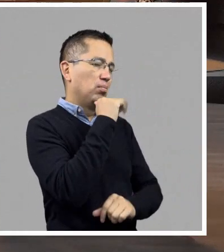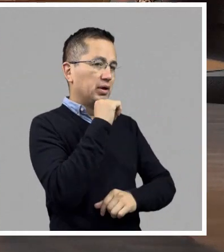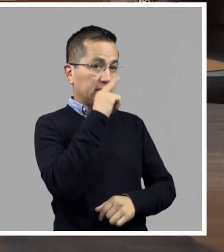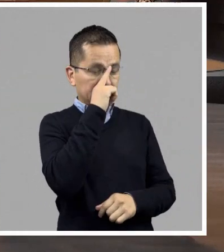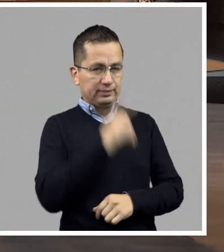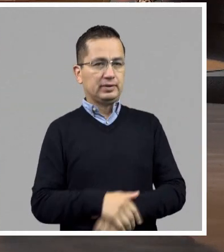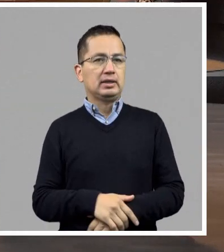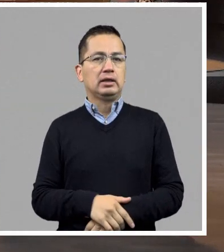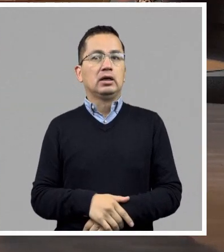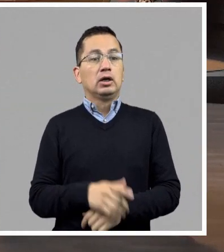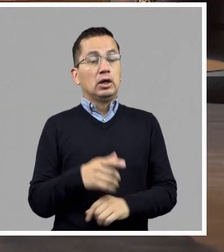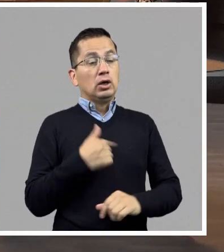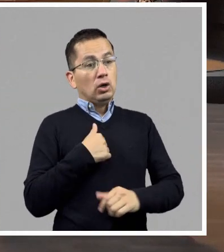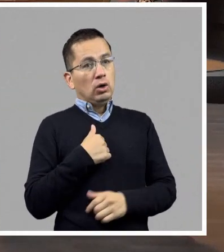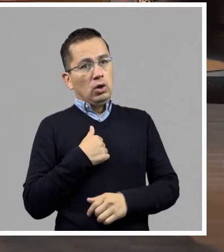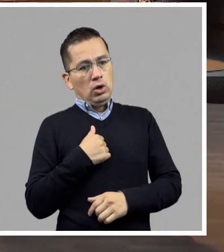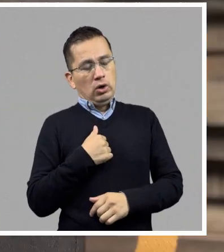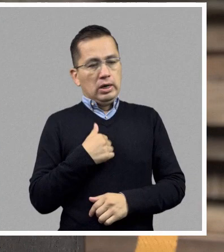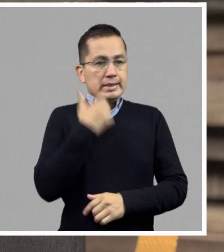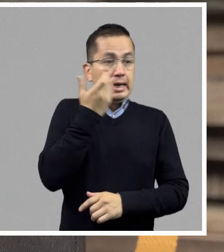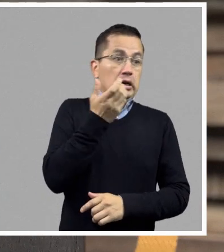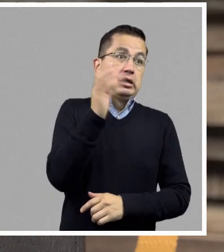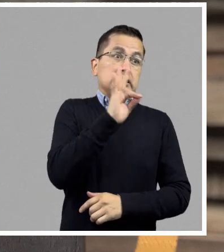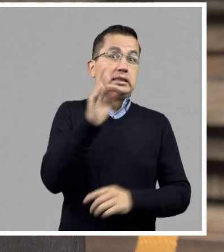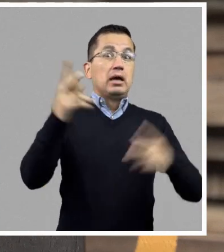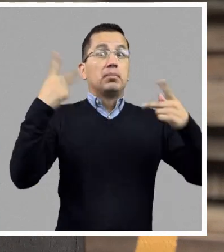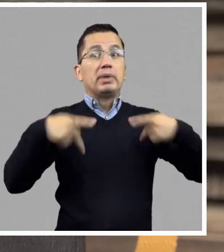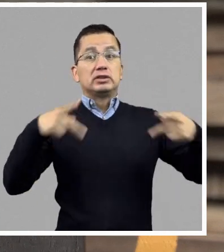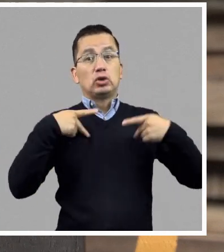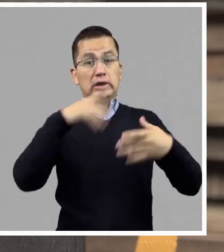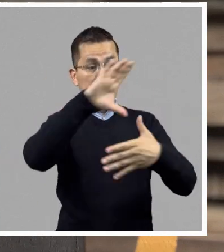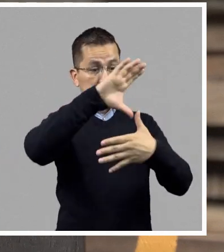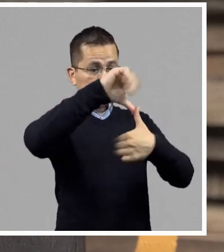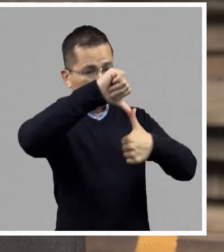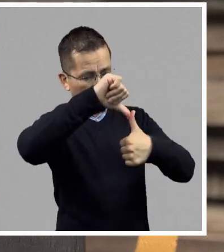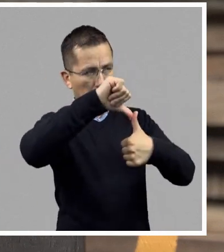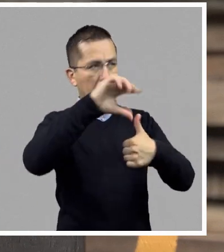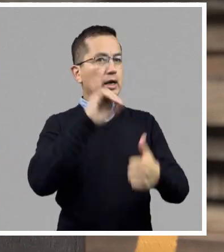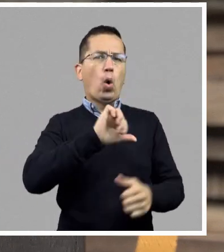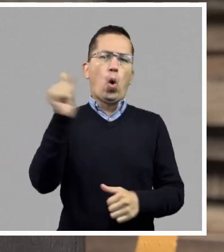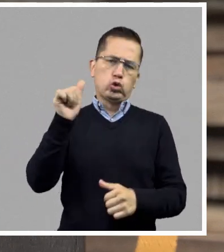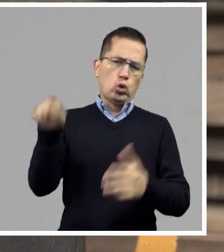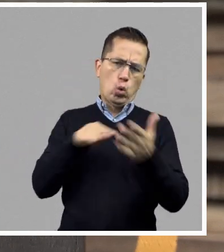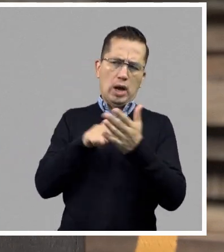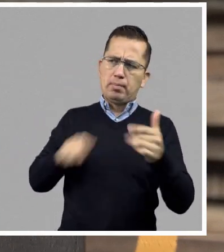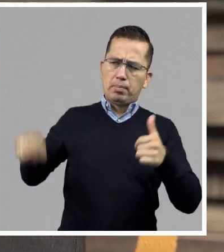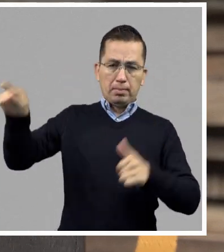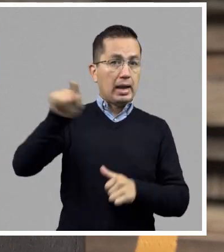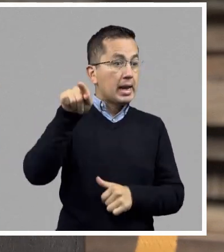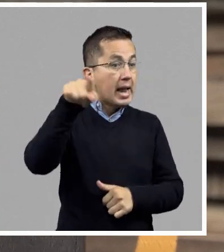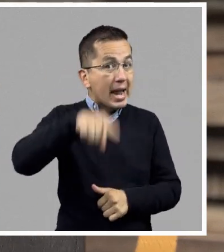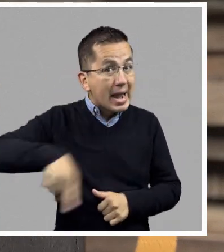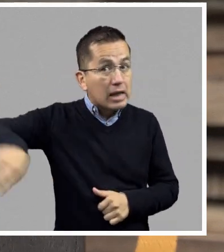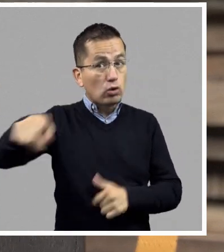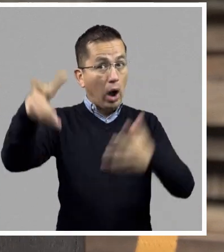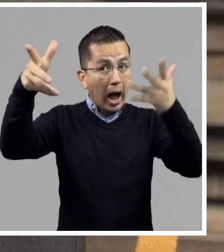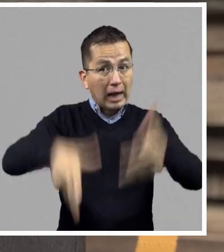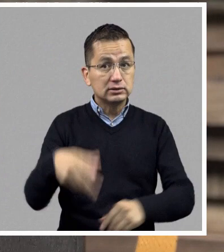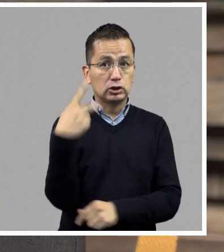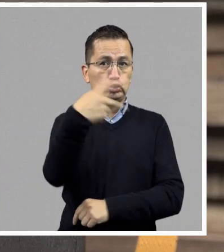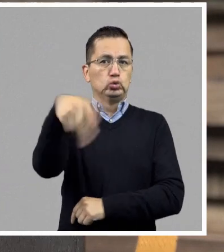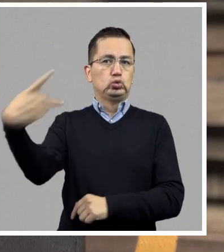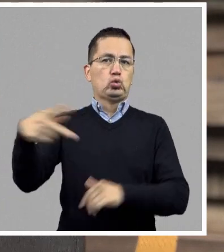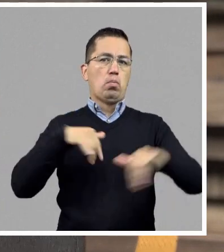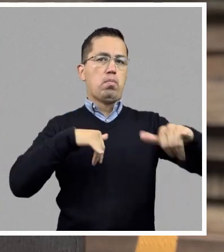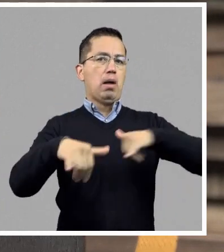sería bien bonito que muchas más gente centroamericana y de otros lugares hiciera mapas Porque necesitamos todos esos puntos de